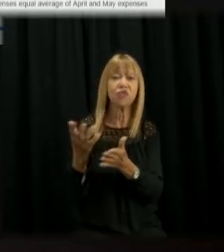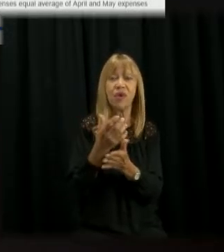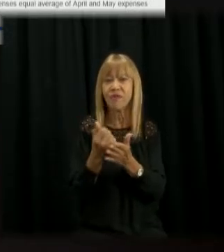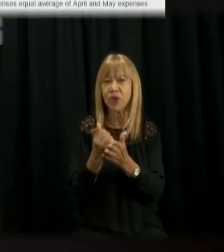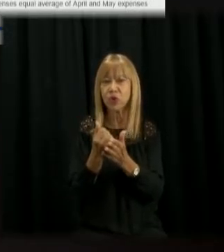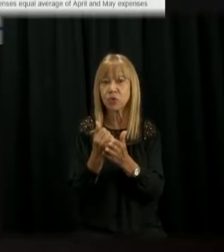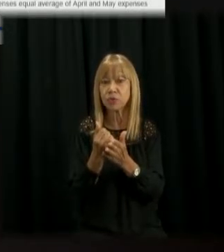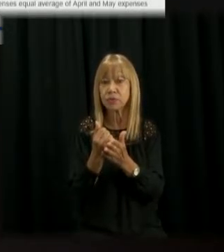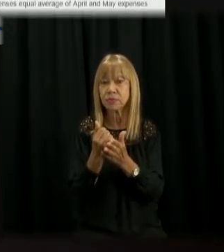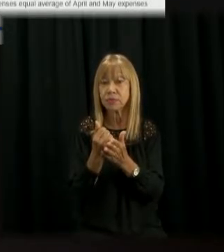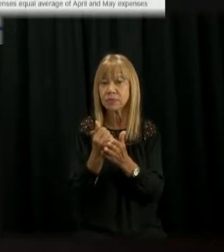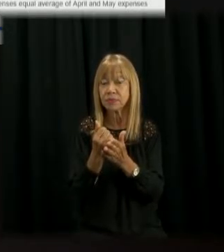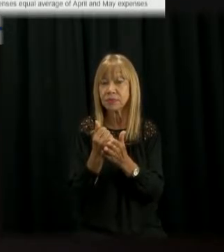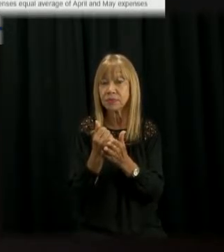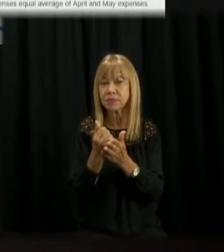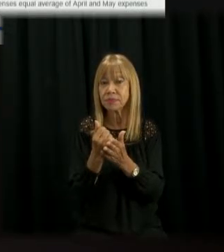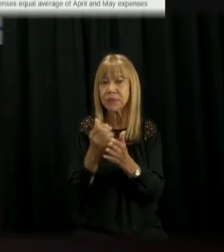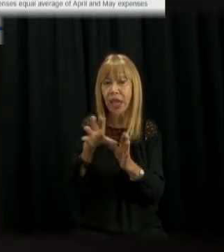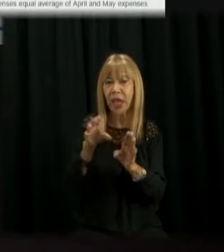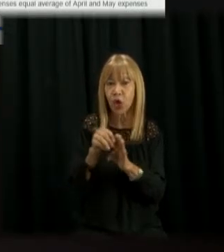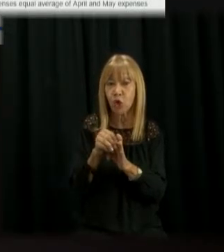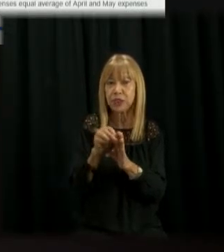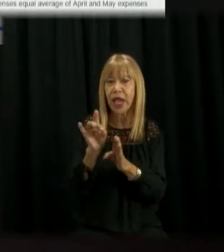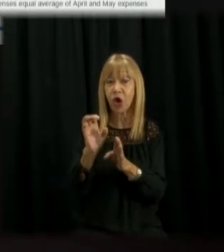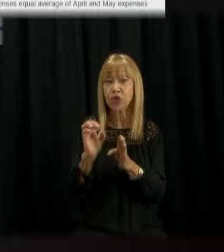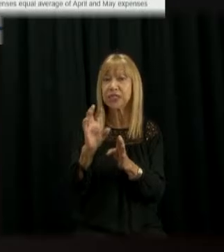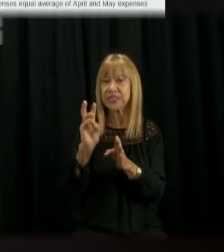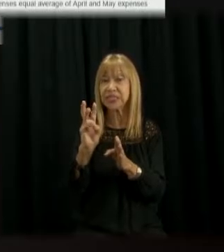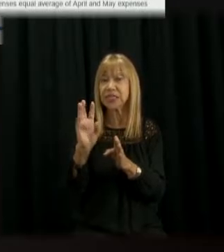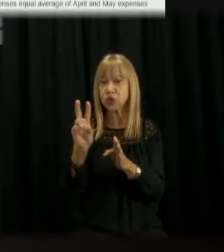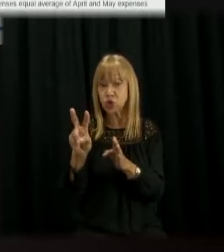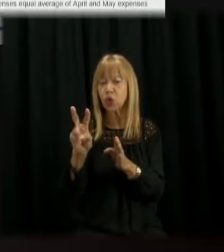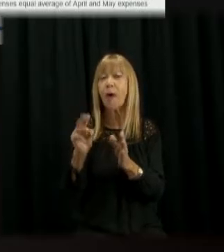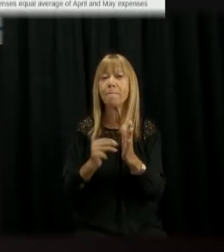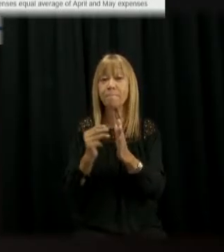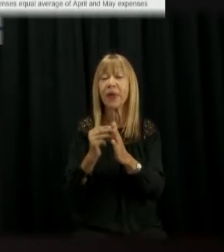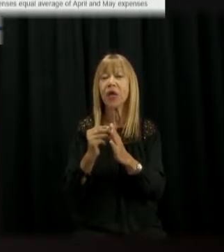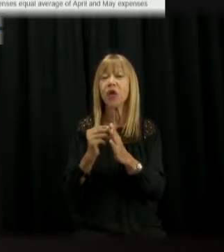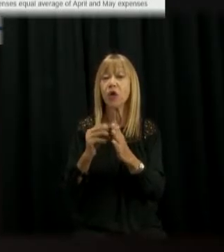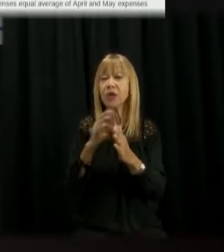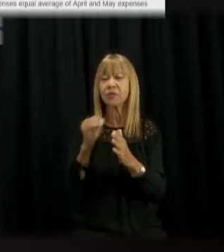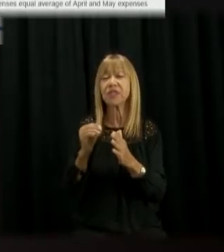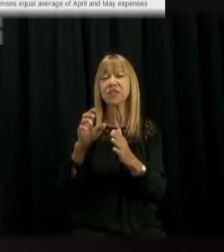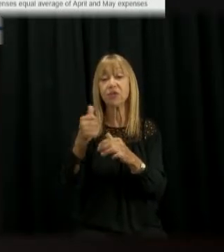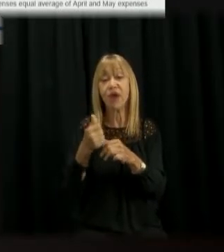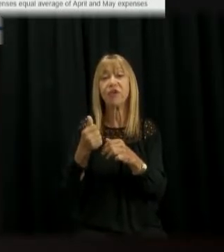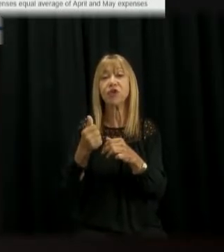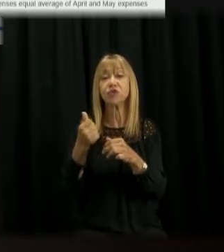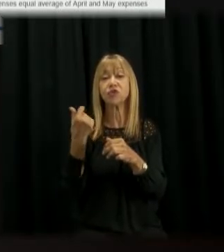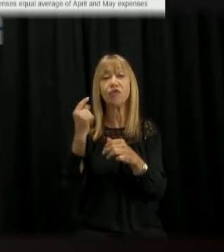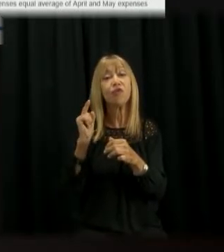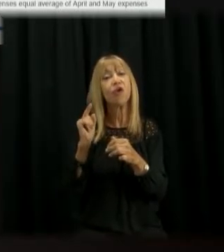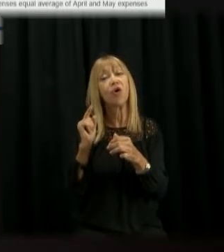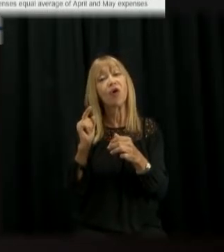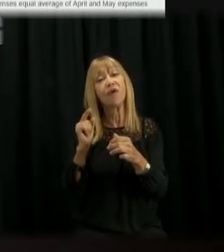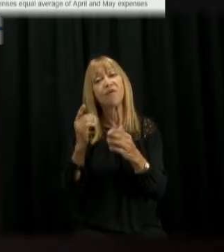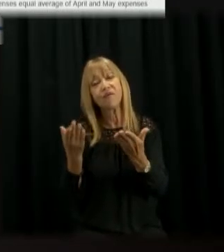Los ingresos del presupuesto incluye 862 millones en ingresos